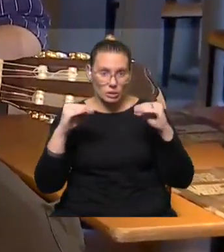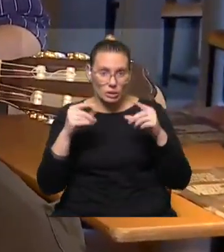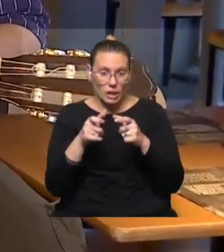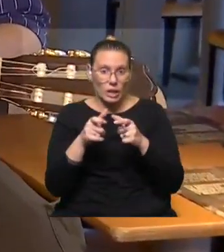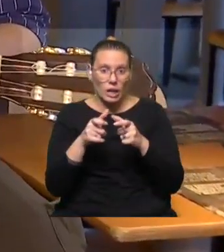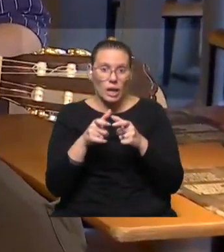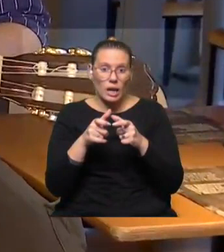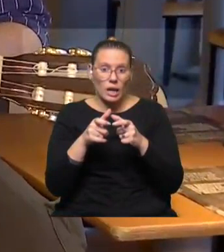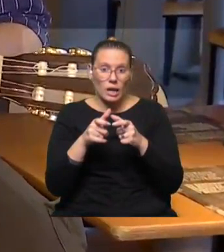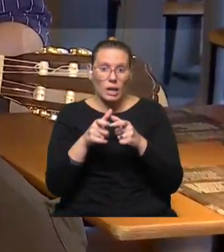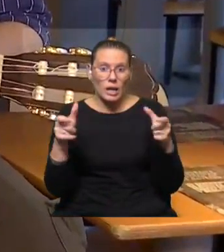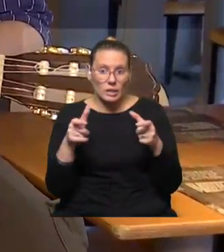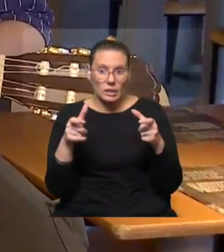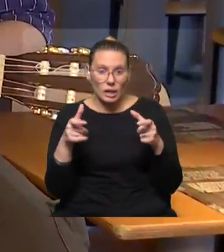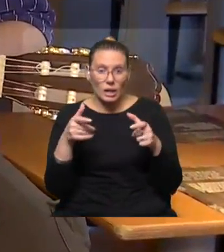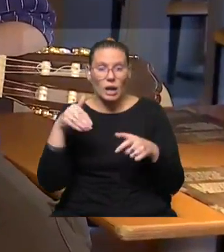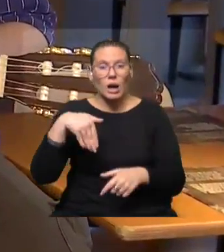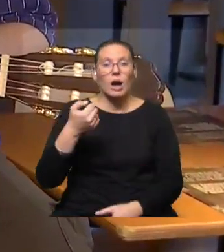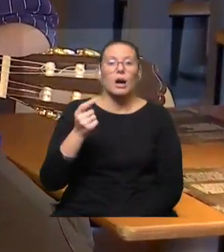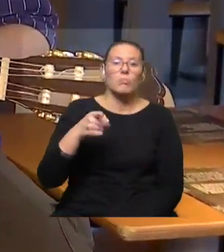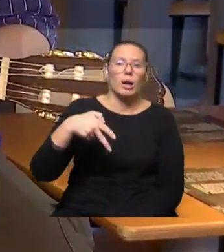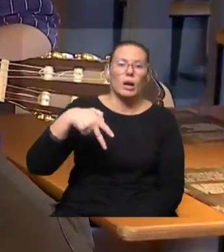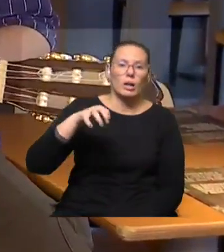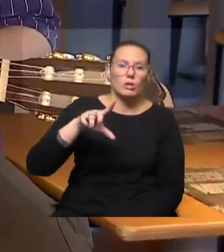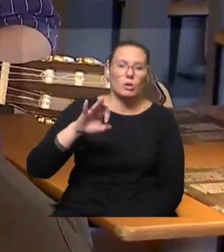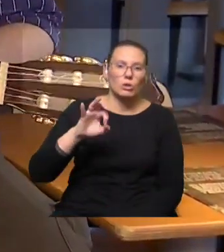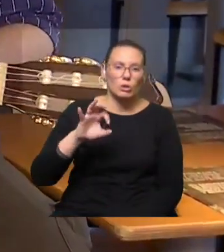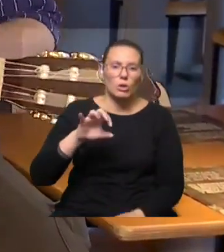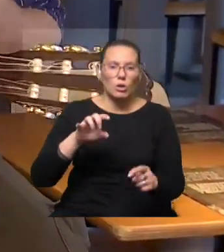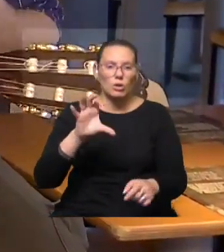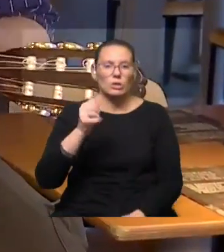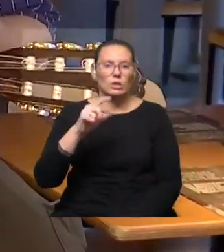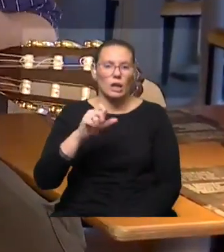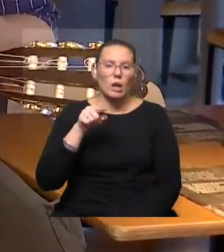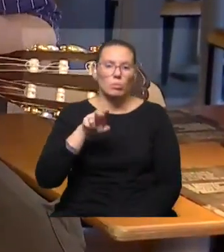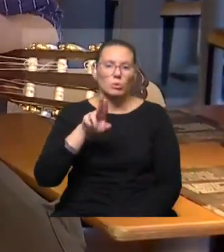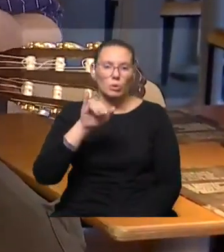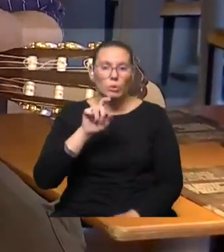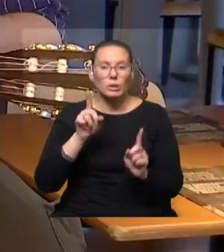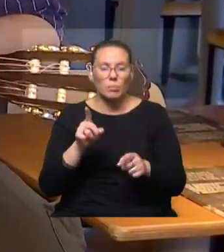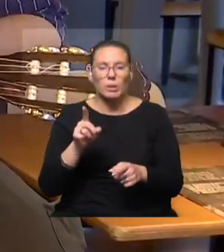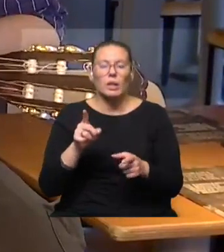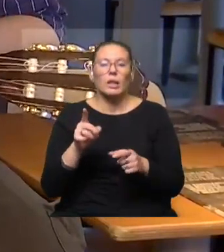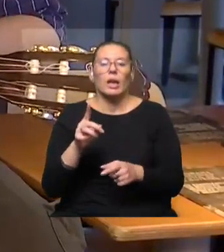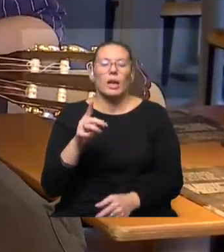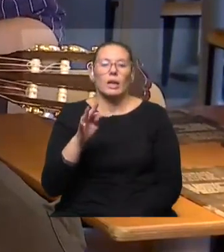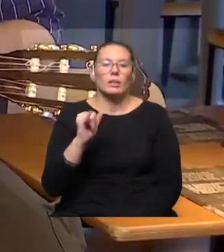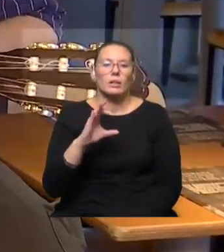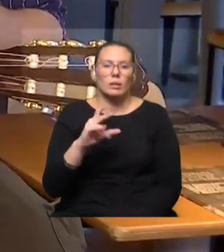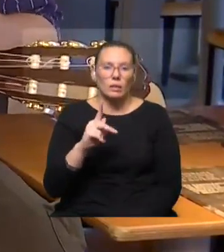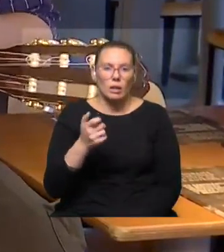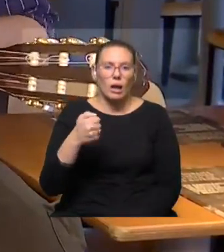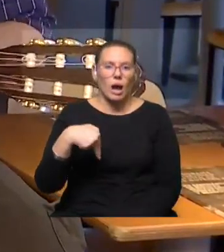las pueden conseguir a través de magnolio sala punto Uy verdad también entel y en todas las redes de cobranza